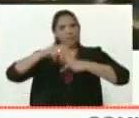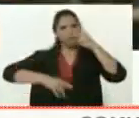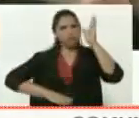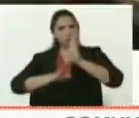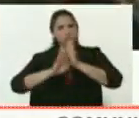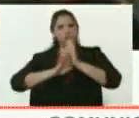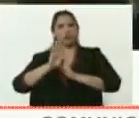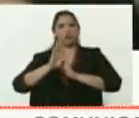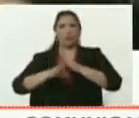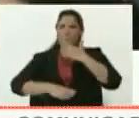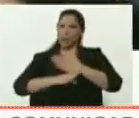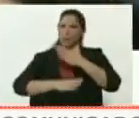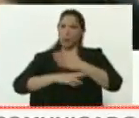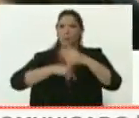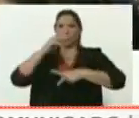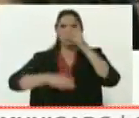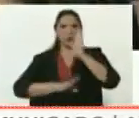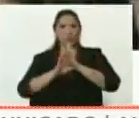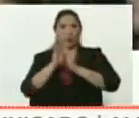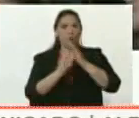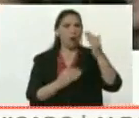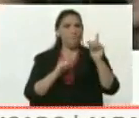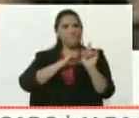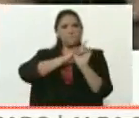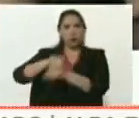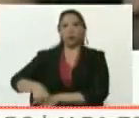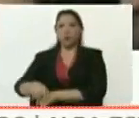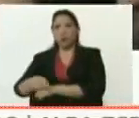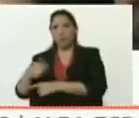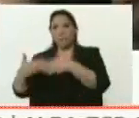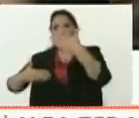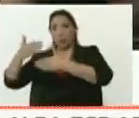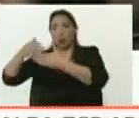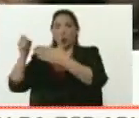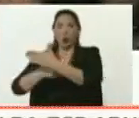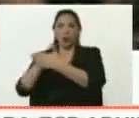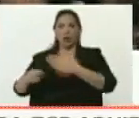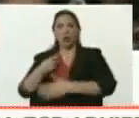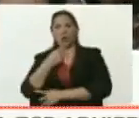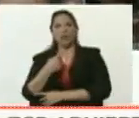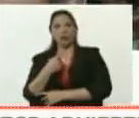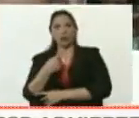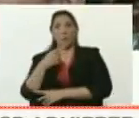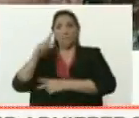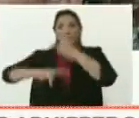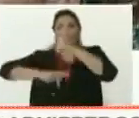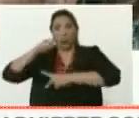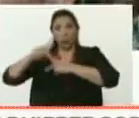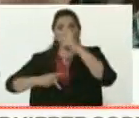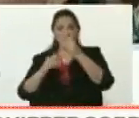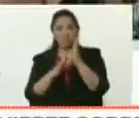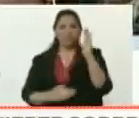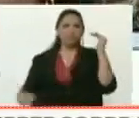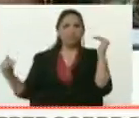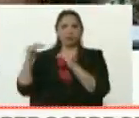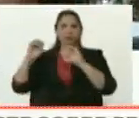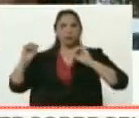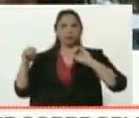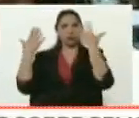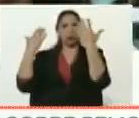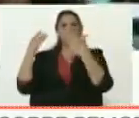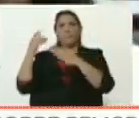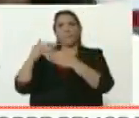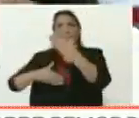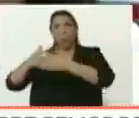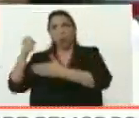vamos a producir para vencer el bloqueo. Y le hemos dicho, la consigna es, producir es vencer el bloqueo